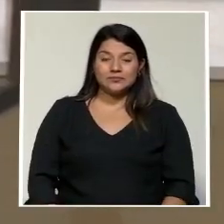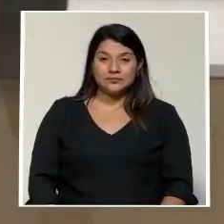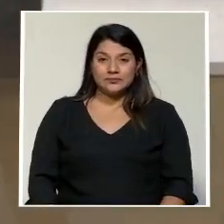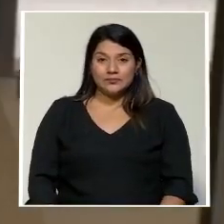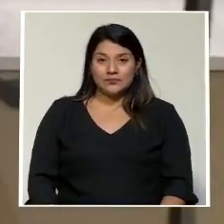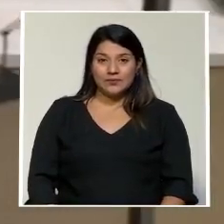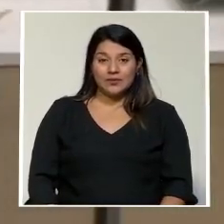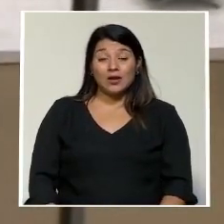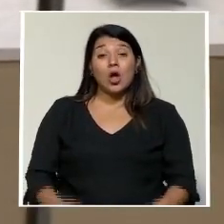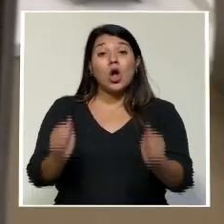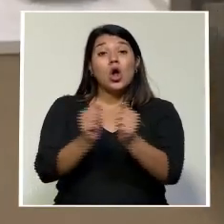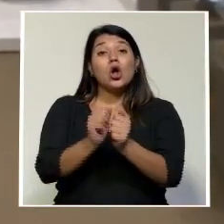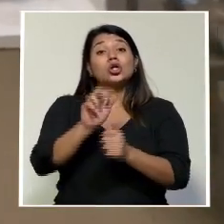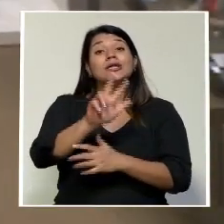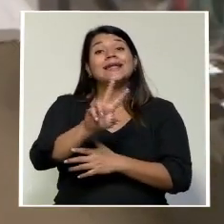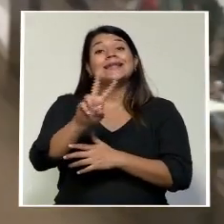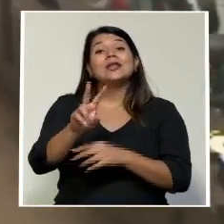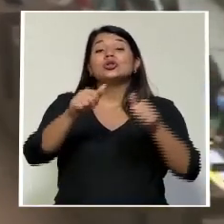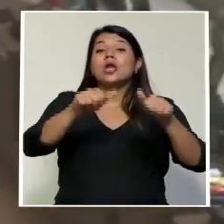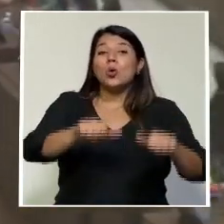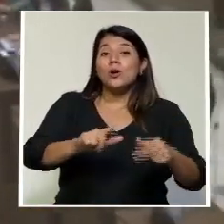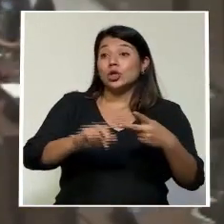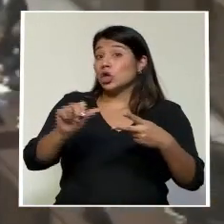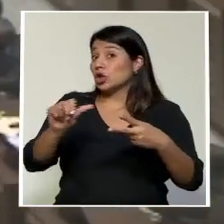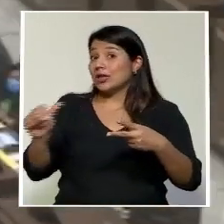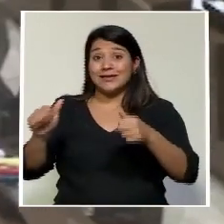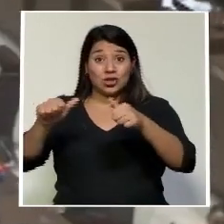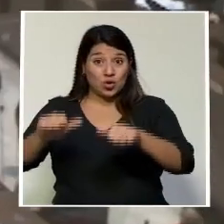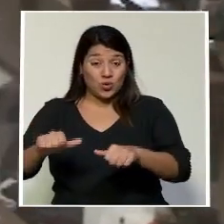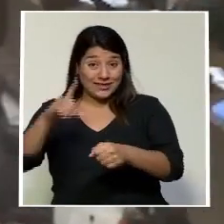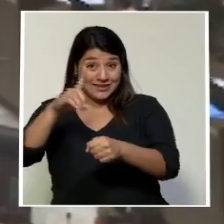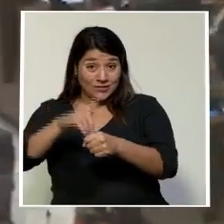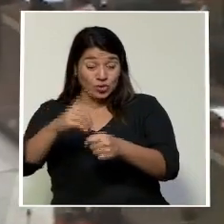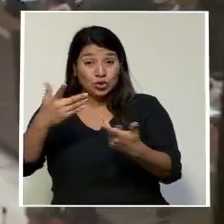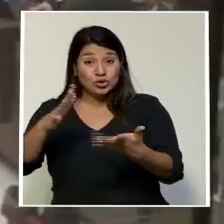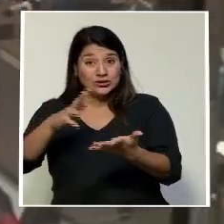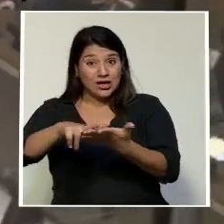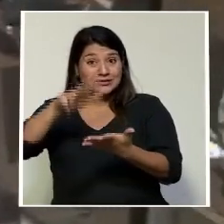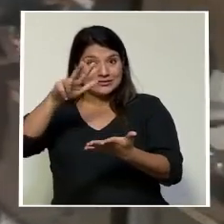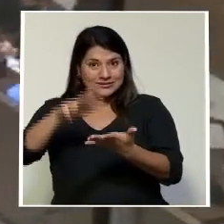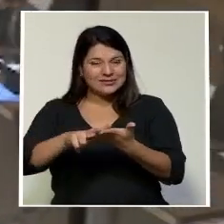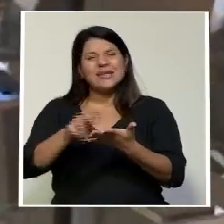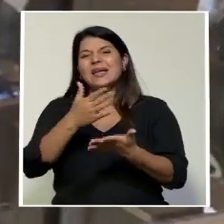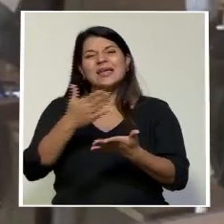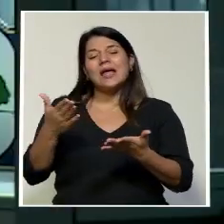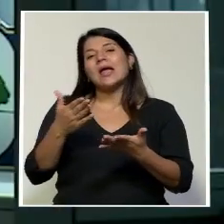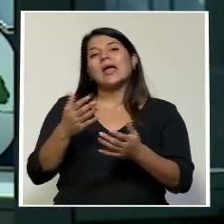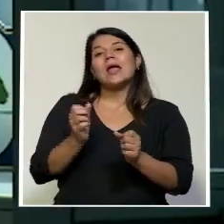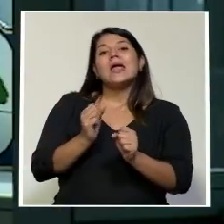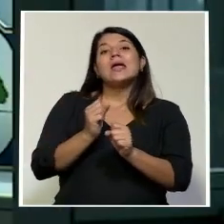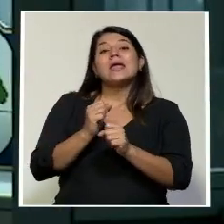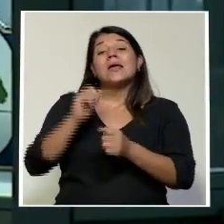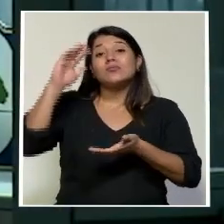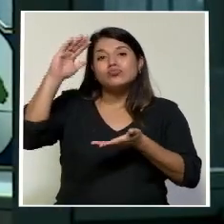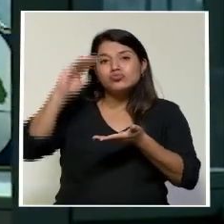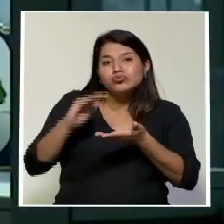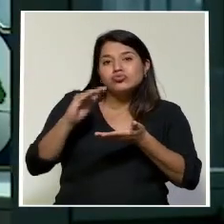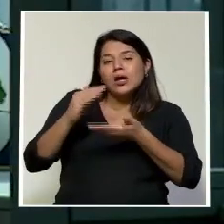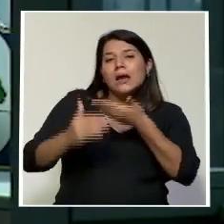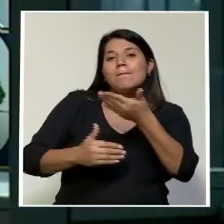Con 32 votos a favor y 10 en contra, los diputados aprobaron una moción que reduce el trámite legislativo del proyecto de ley